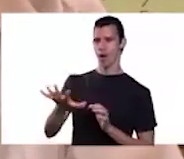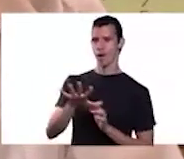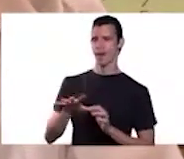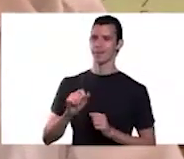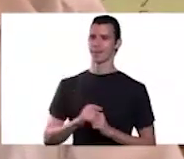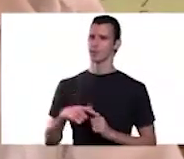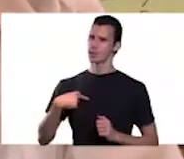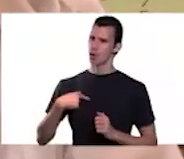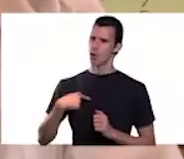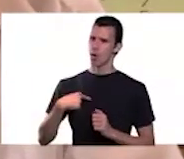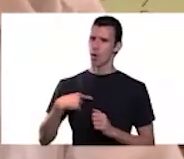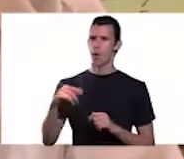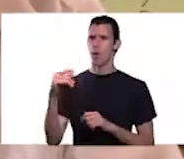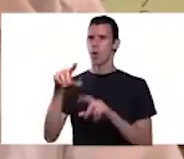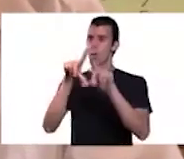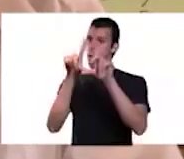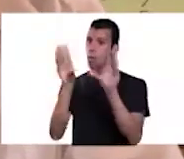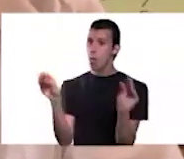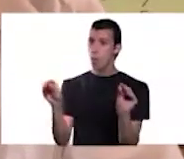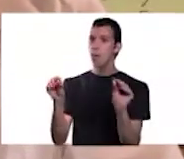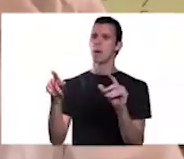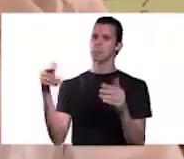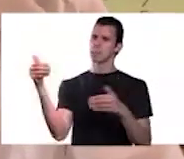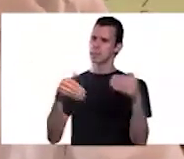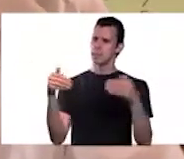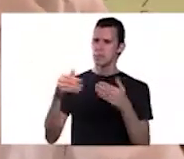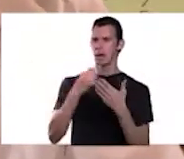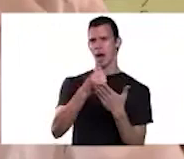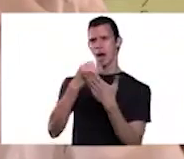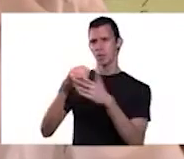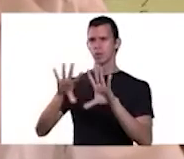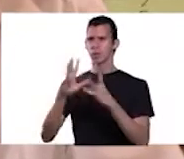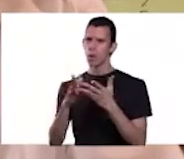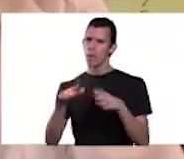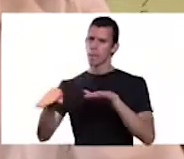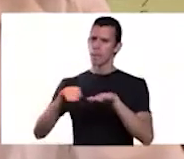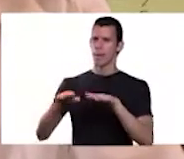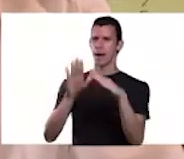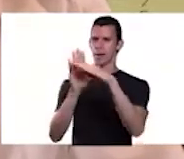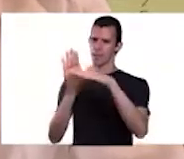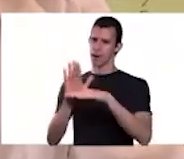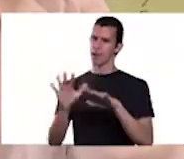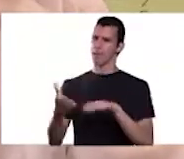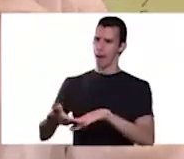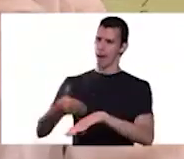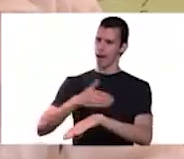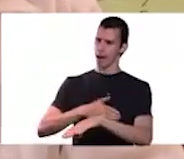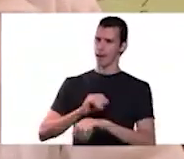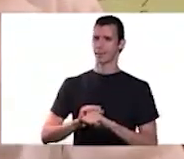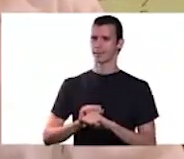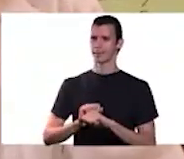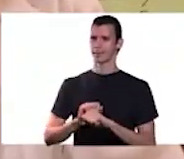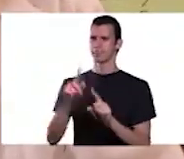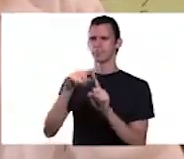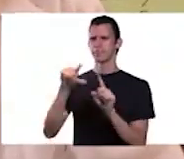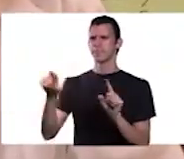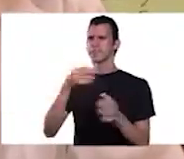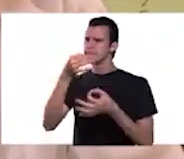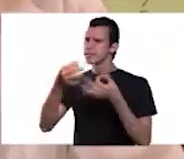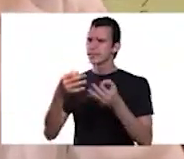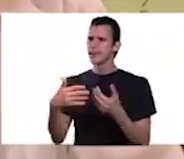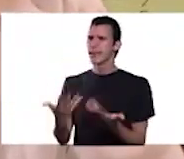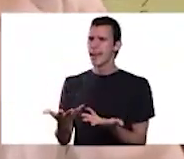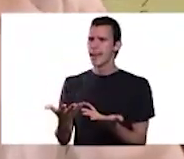Rubén McIntosh, es colaborador nacional de la asignatura, y vamos a estar conversando del nivel